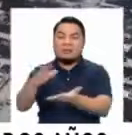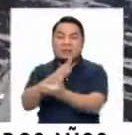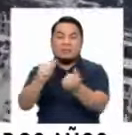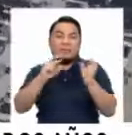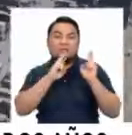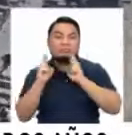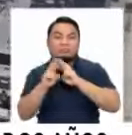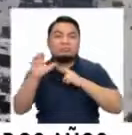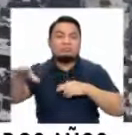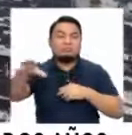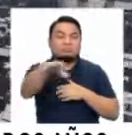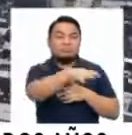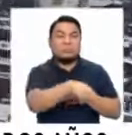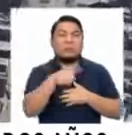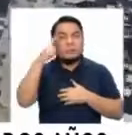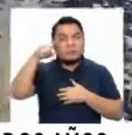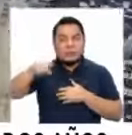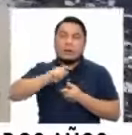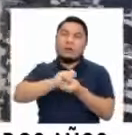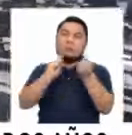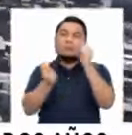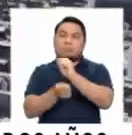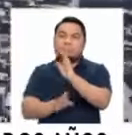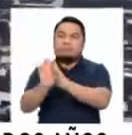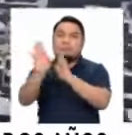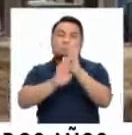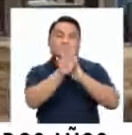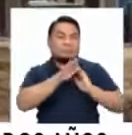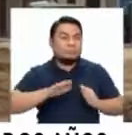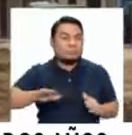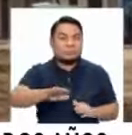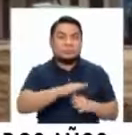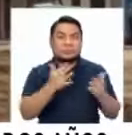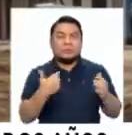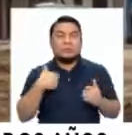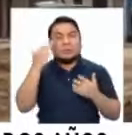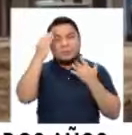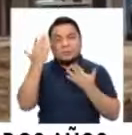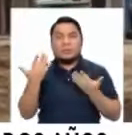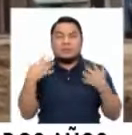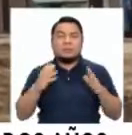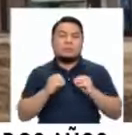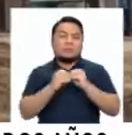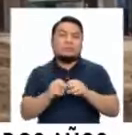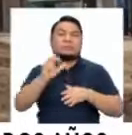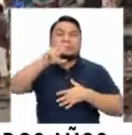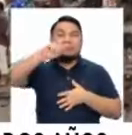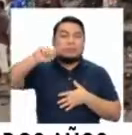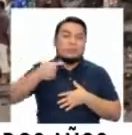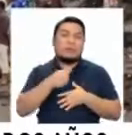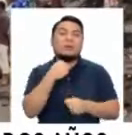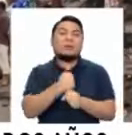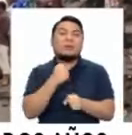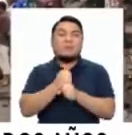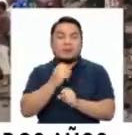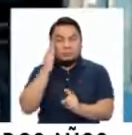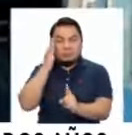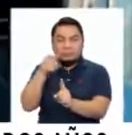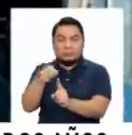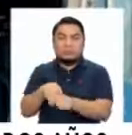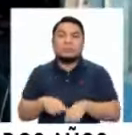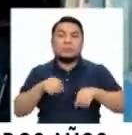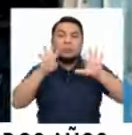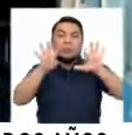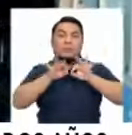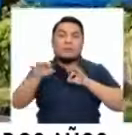un camino para la reactivación de nuestra economía en medio de la pandemia, pues se espera que genere más de 30.000 empleos directos. En 9 regiones